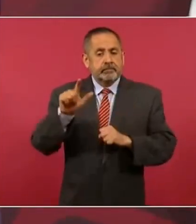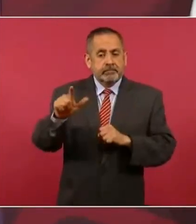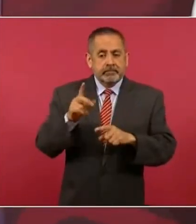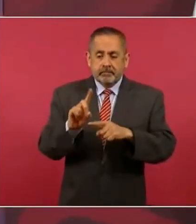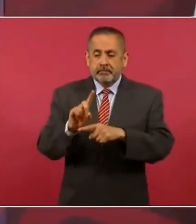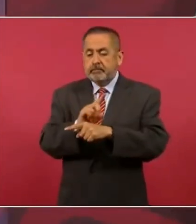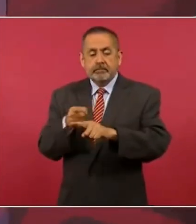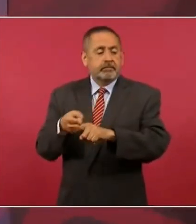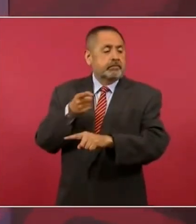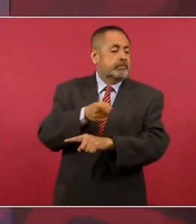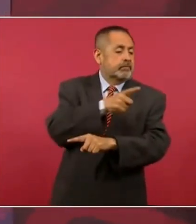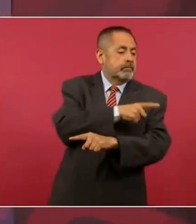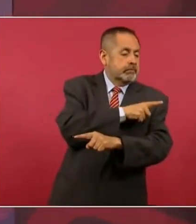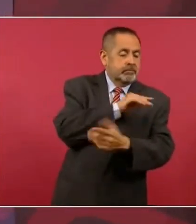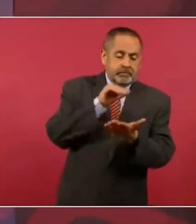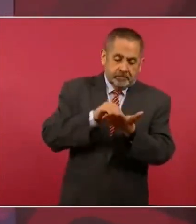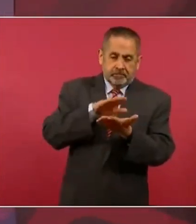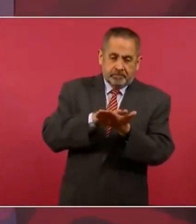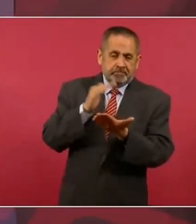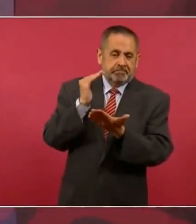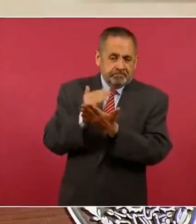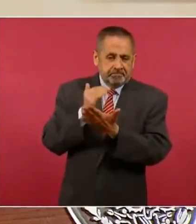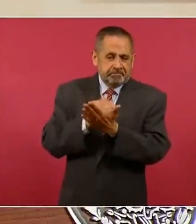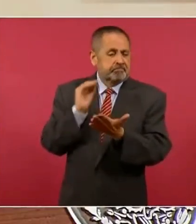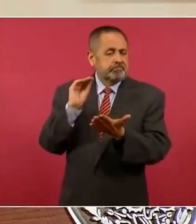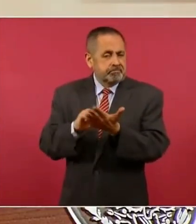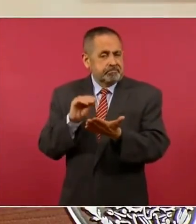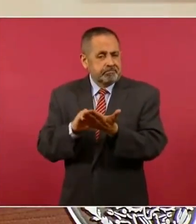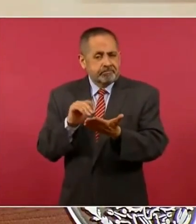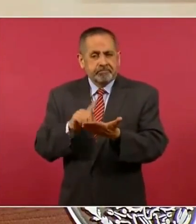desde antes, de